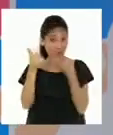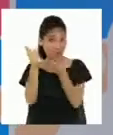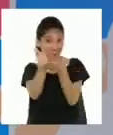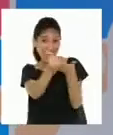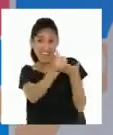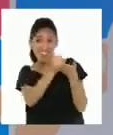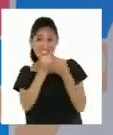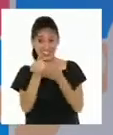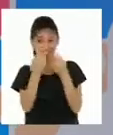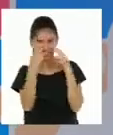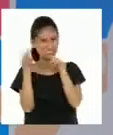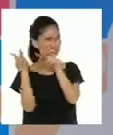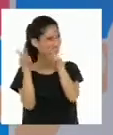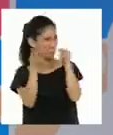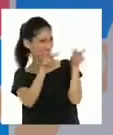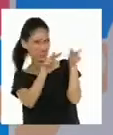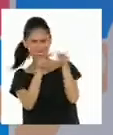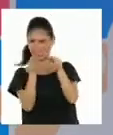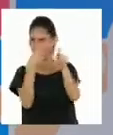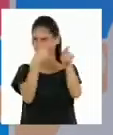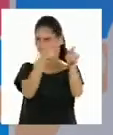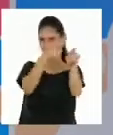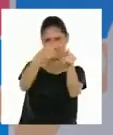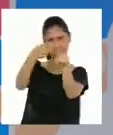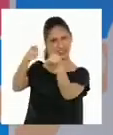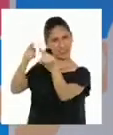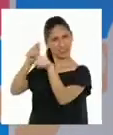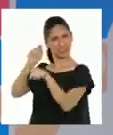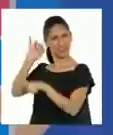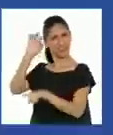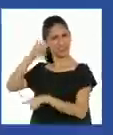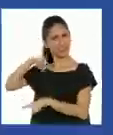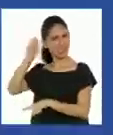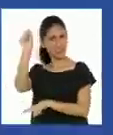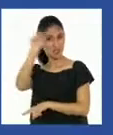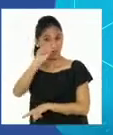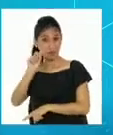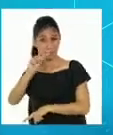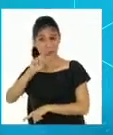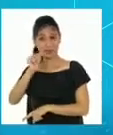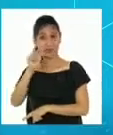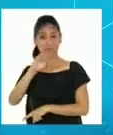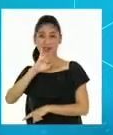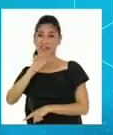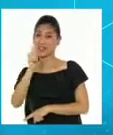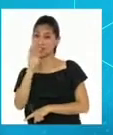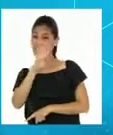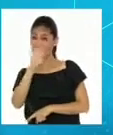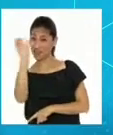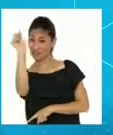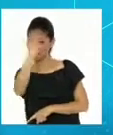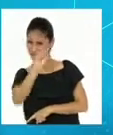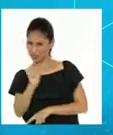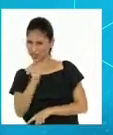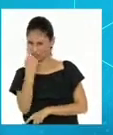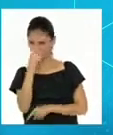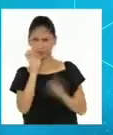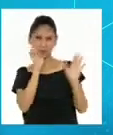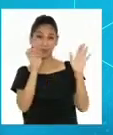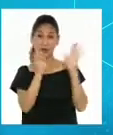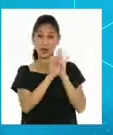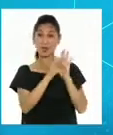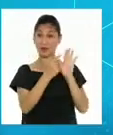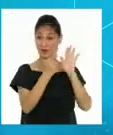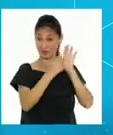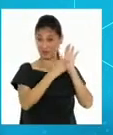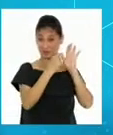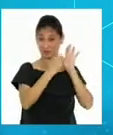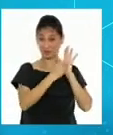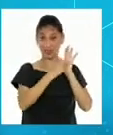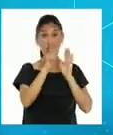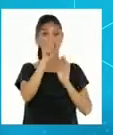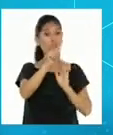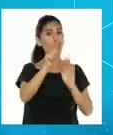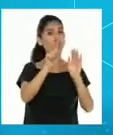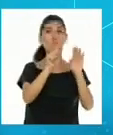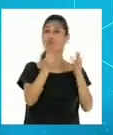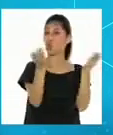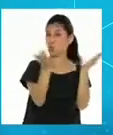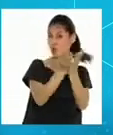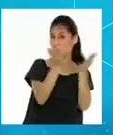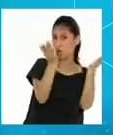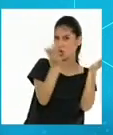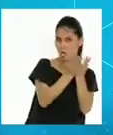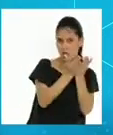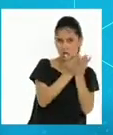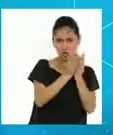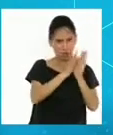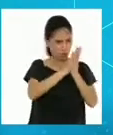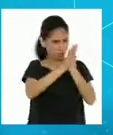los siguientes tipos de variables en el siguiente ejemplo? La cantidad de libros que tiene una escuela, la